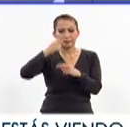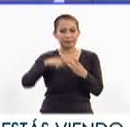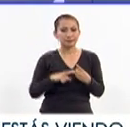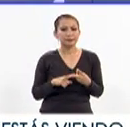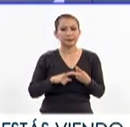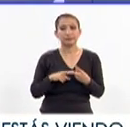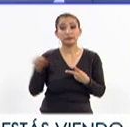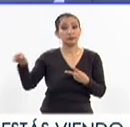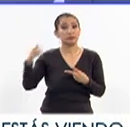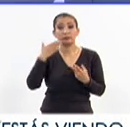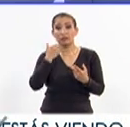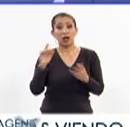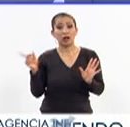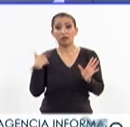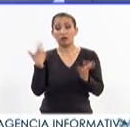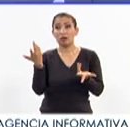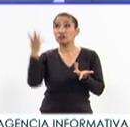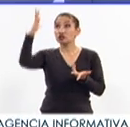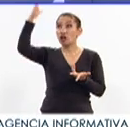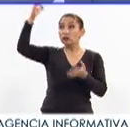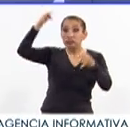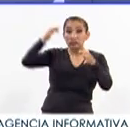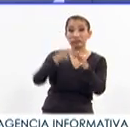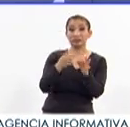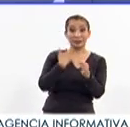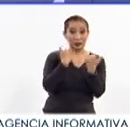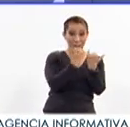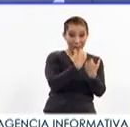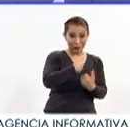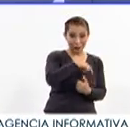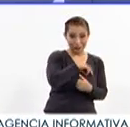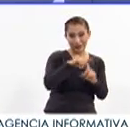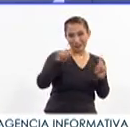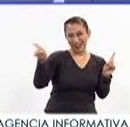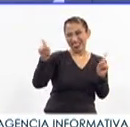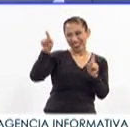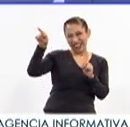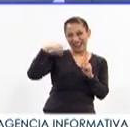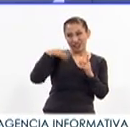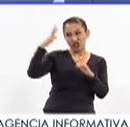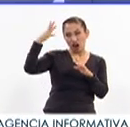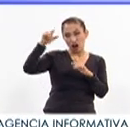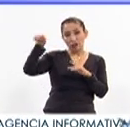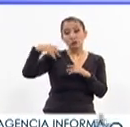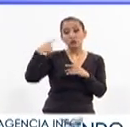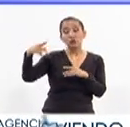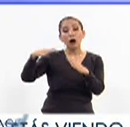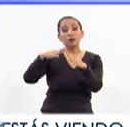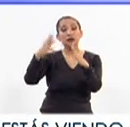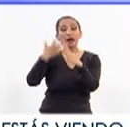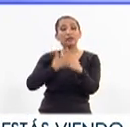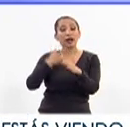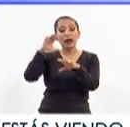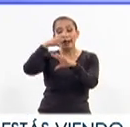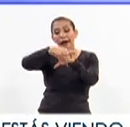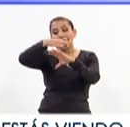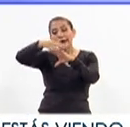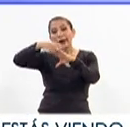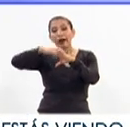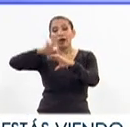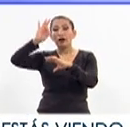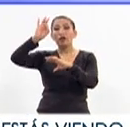Alemania, que no tienen el recurso solar con el que contamos nosotros, la gran mayoría de las viviendas cuenta con